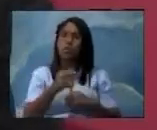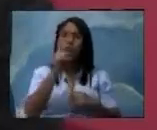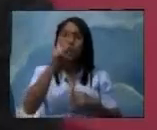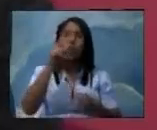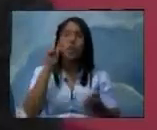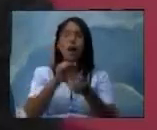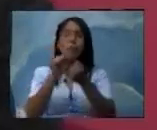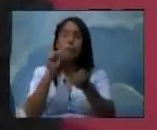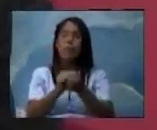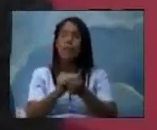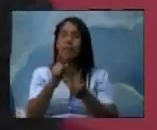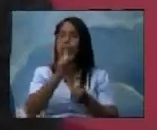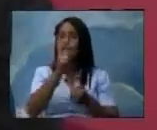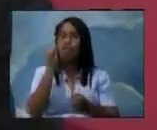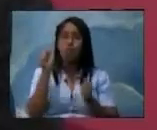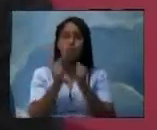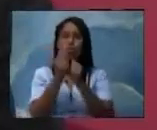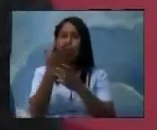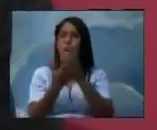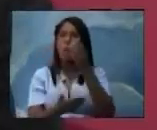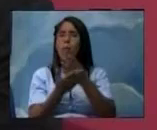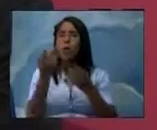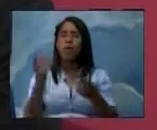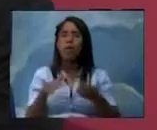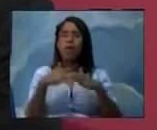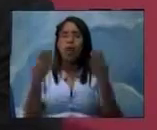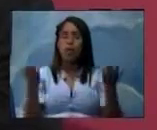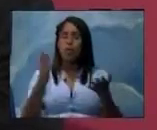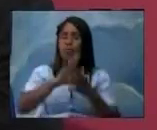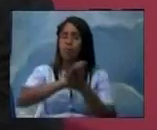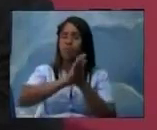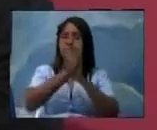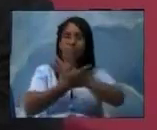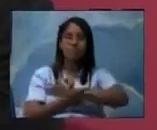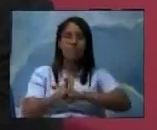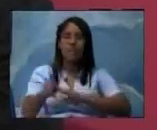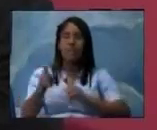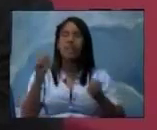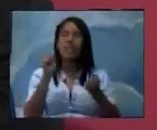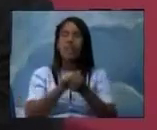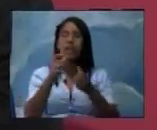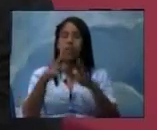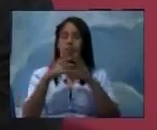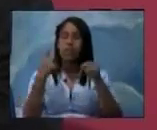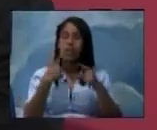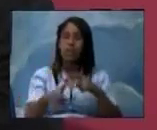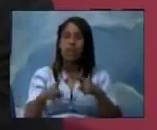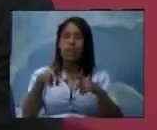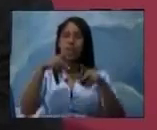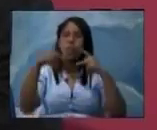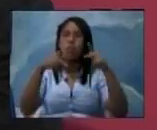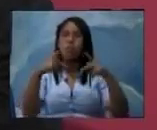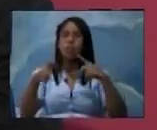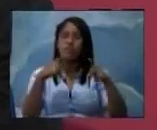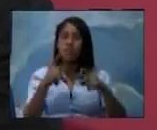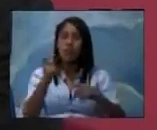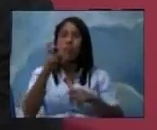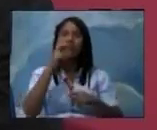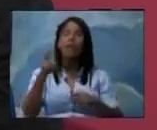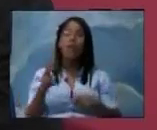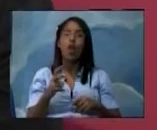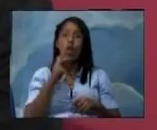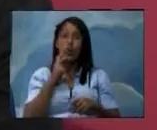piedra, no con mano, la cual desmenuzó el hierro, el bronce, el barro, la plata y el